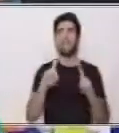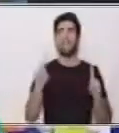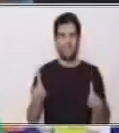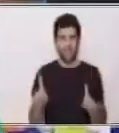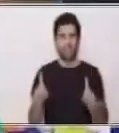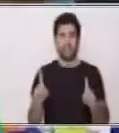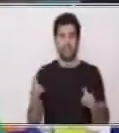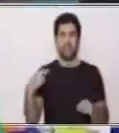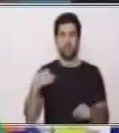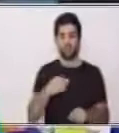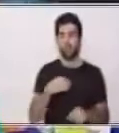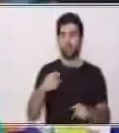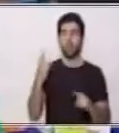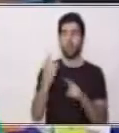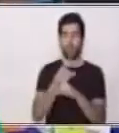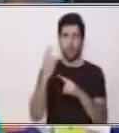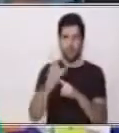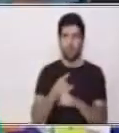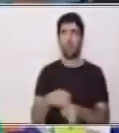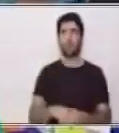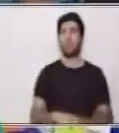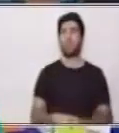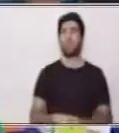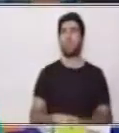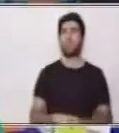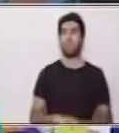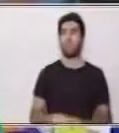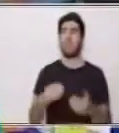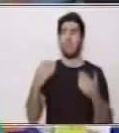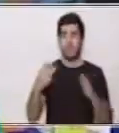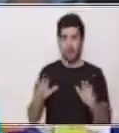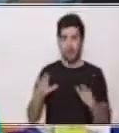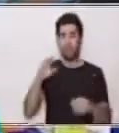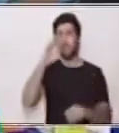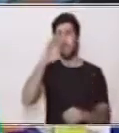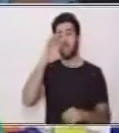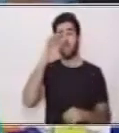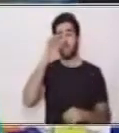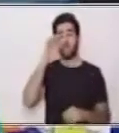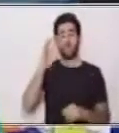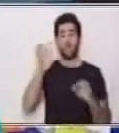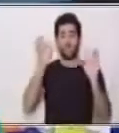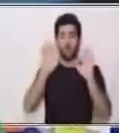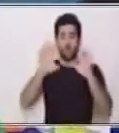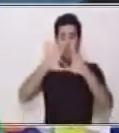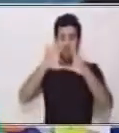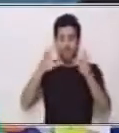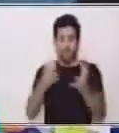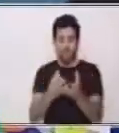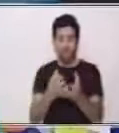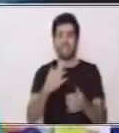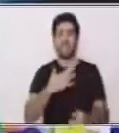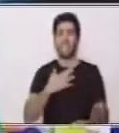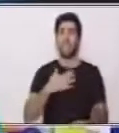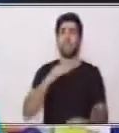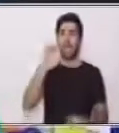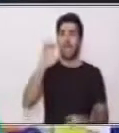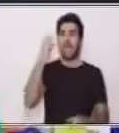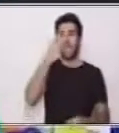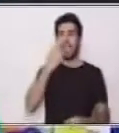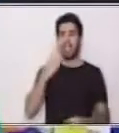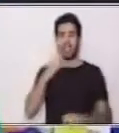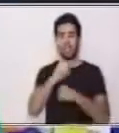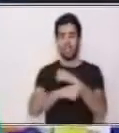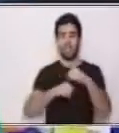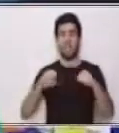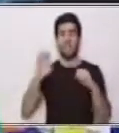cosas que utilizamos cotidianamente. Y por último, en los cuerpos redondos está la esfera. ¿La esfera